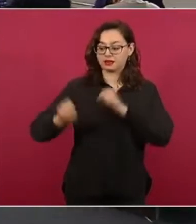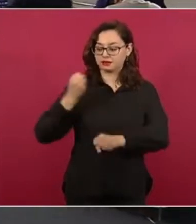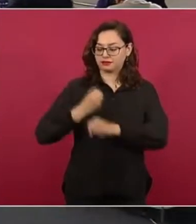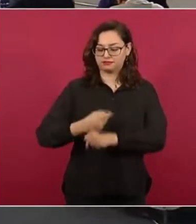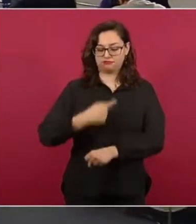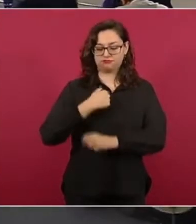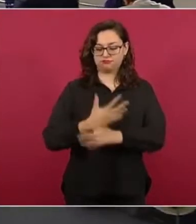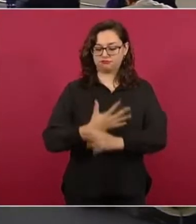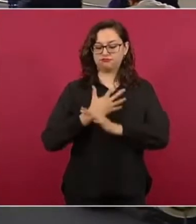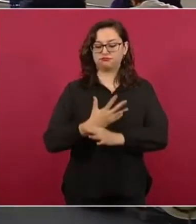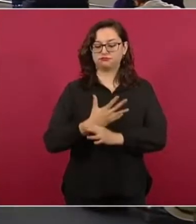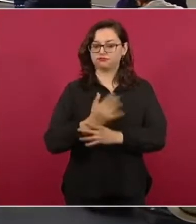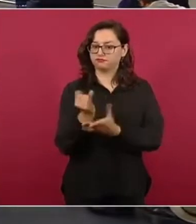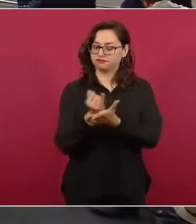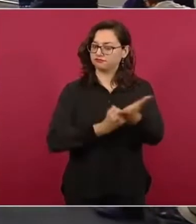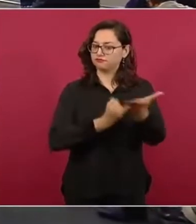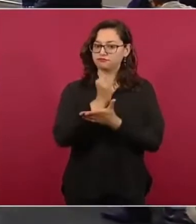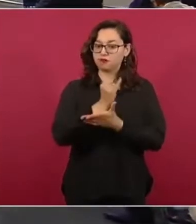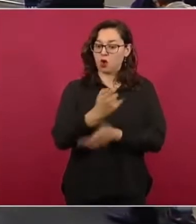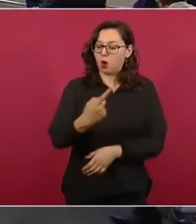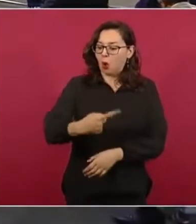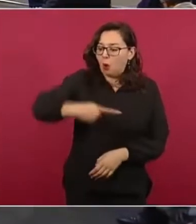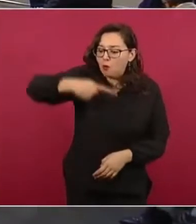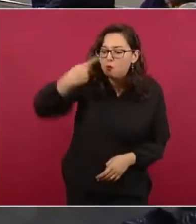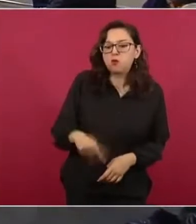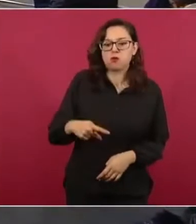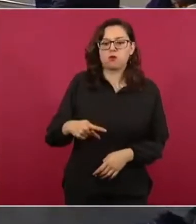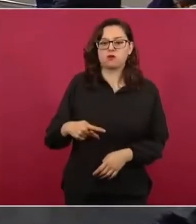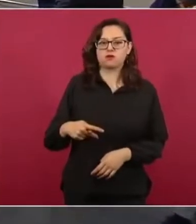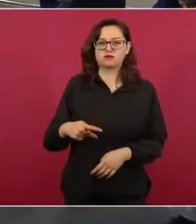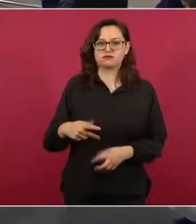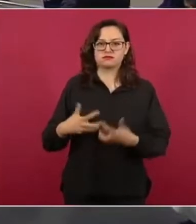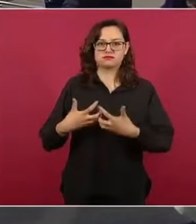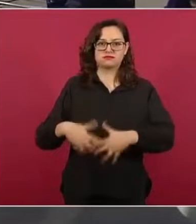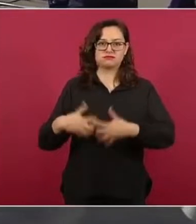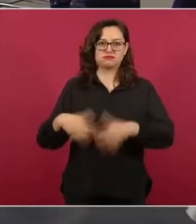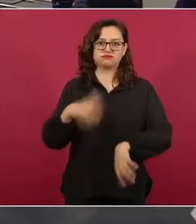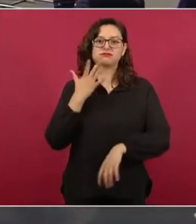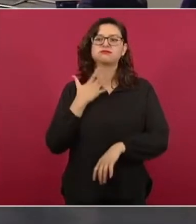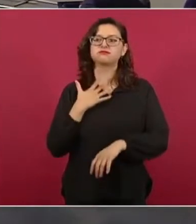producir los energéticos, no vender materia prima y comprar